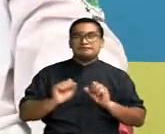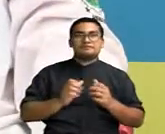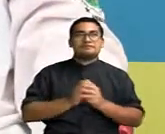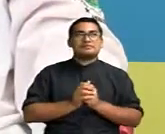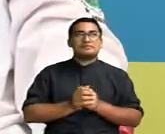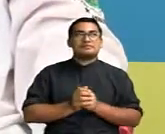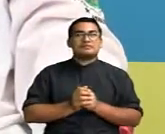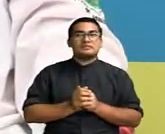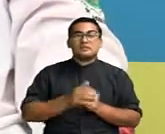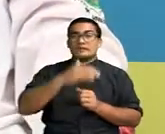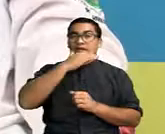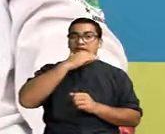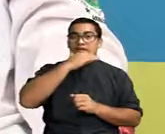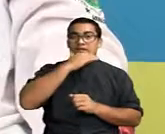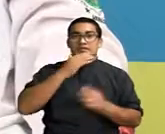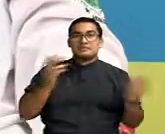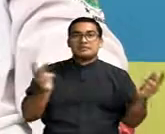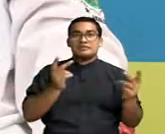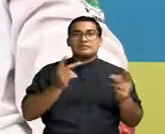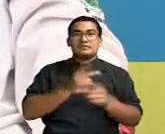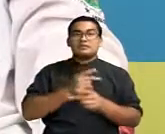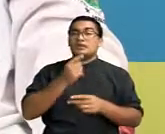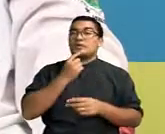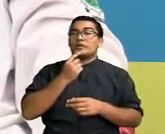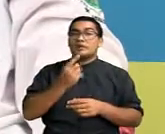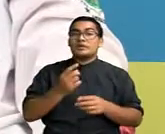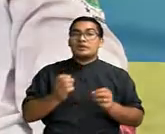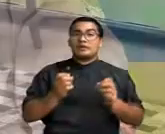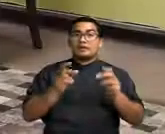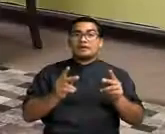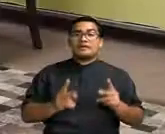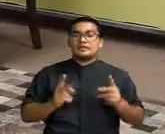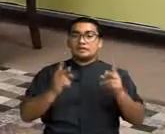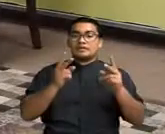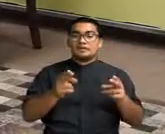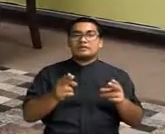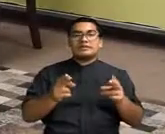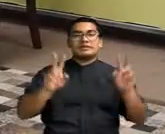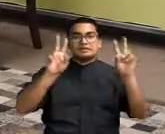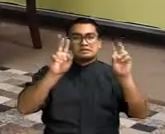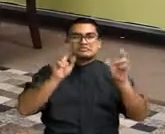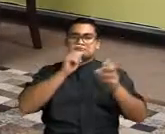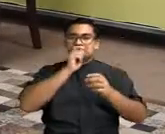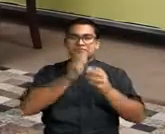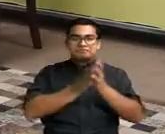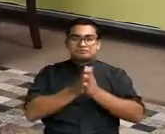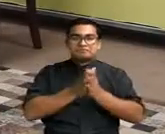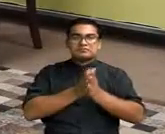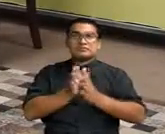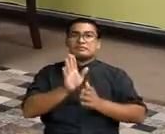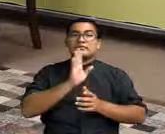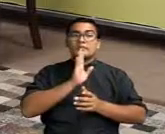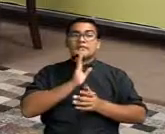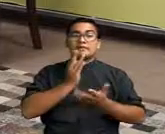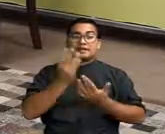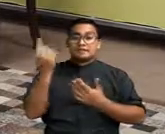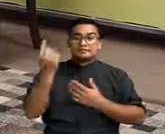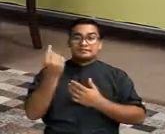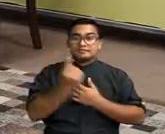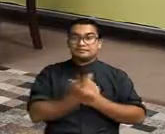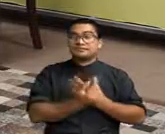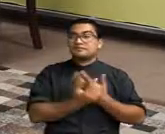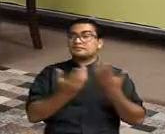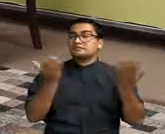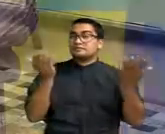son más graves. Yeah. Ok, doctor, vamos a hacer una pausa. Este tema está muy interesante. Cuando regresemos vamos a hablar